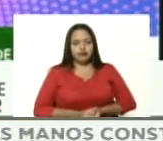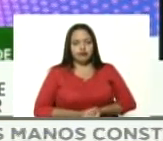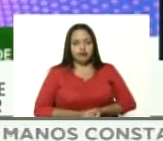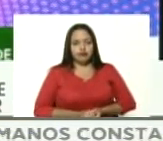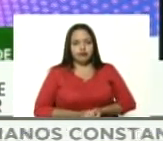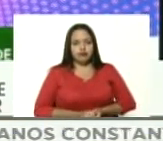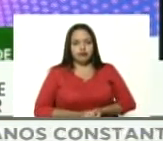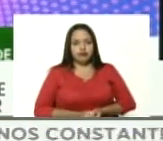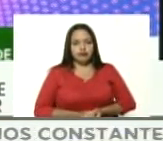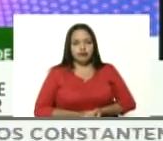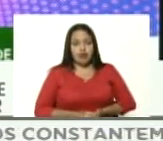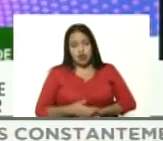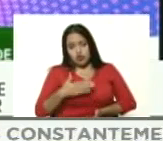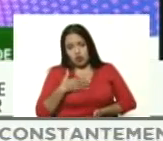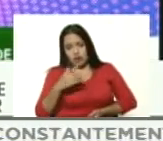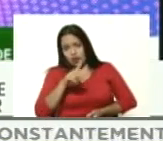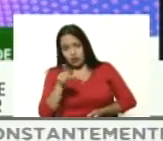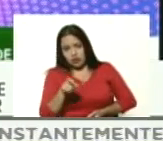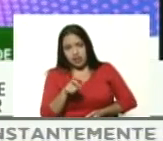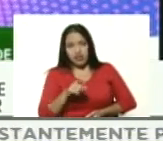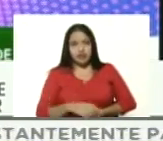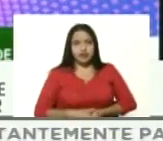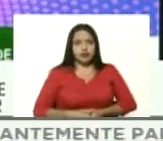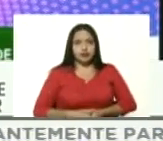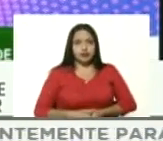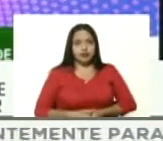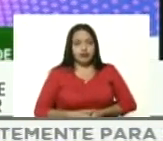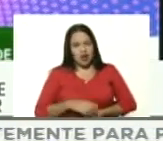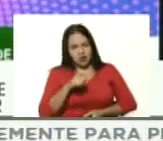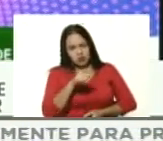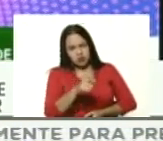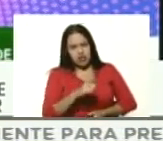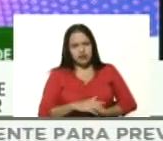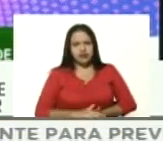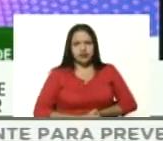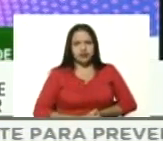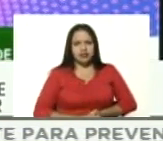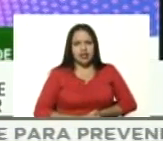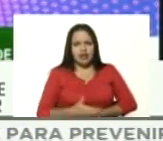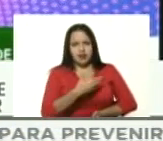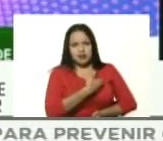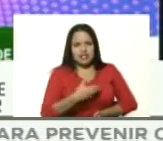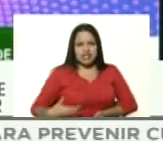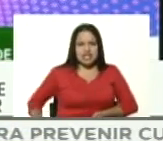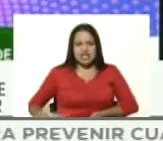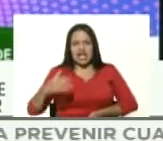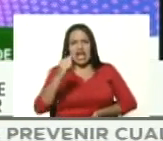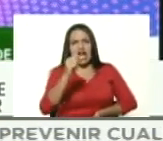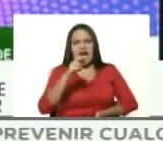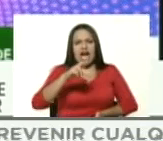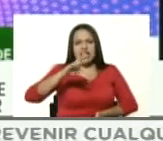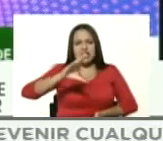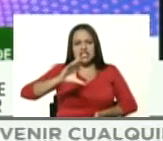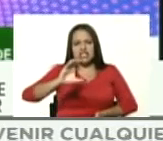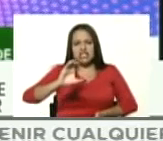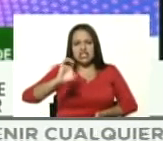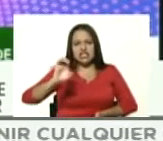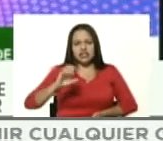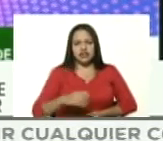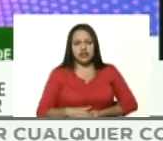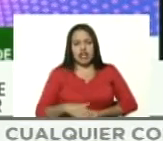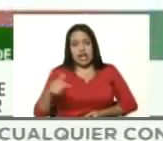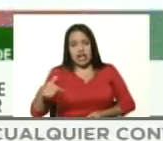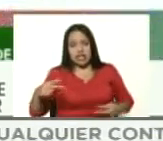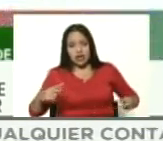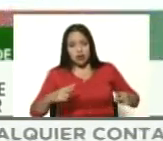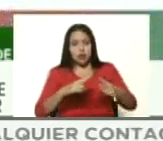Yo solamente le preguntaría a usted, compañero Lucho Arce, presidente, querido presidente, ¿este